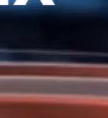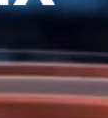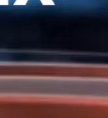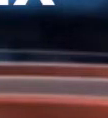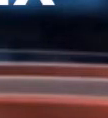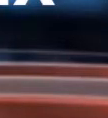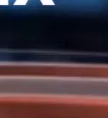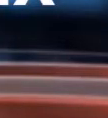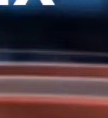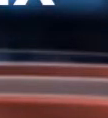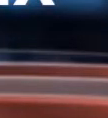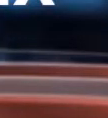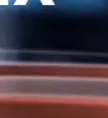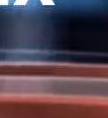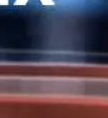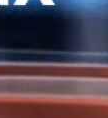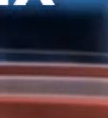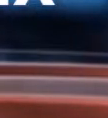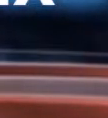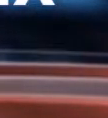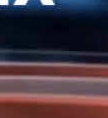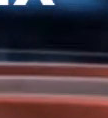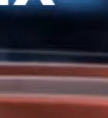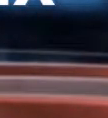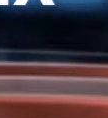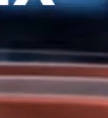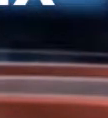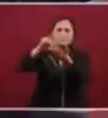Hidalgo Noticias MX presenta.